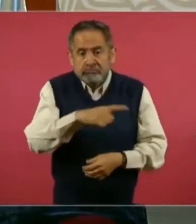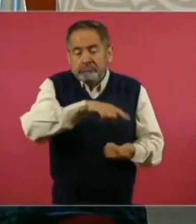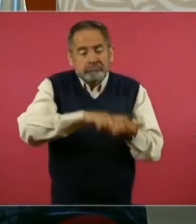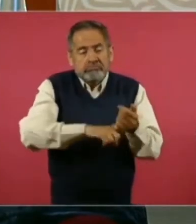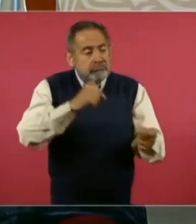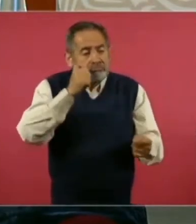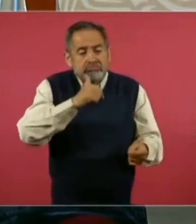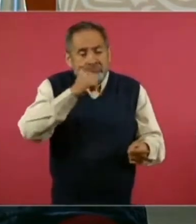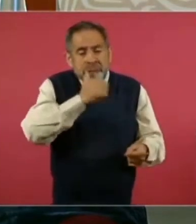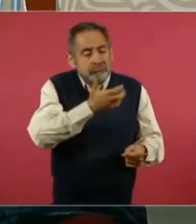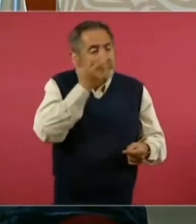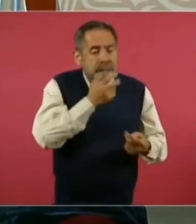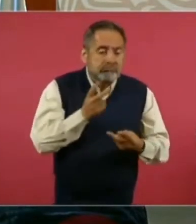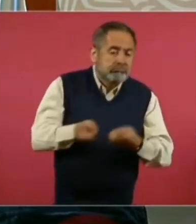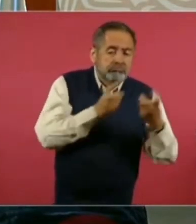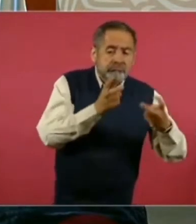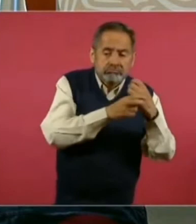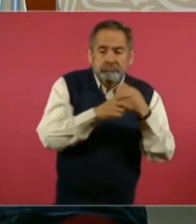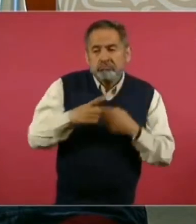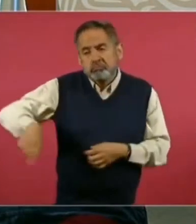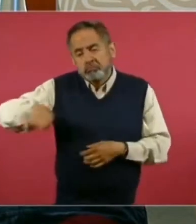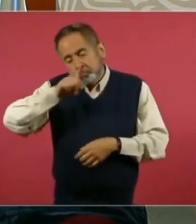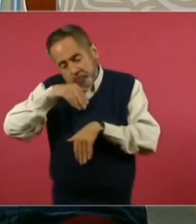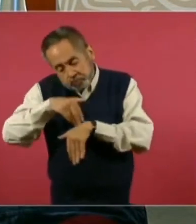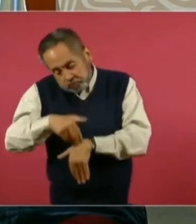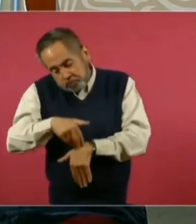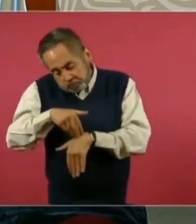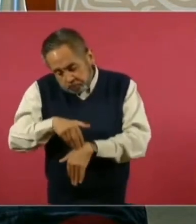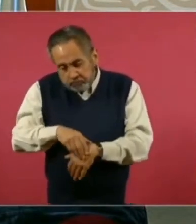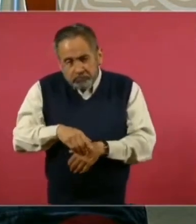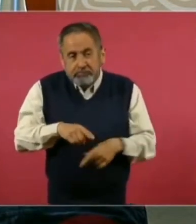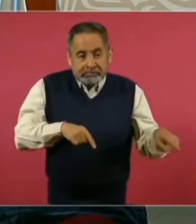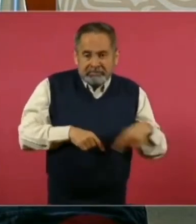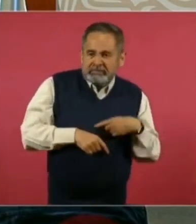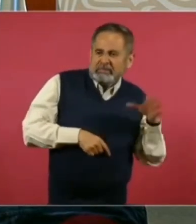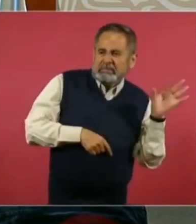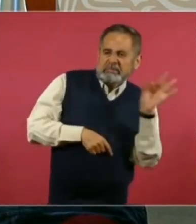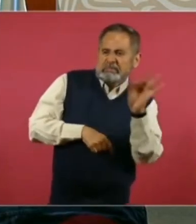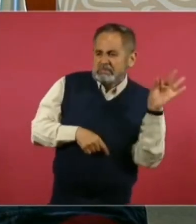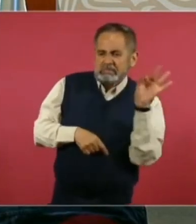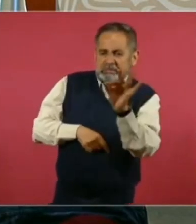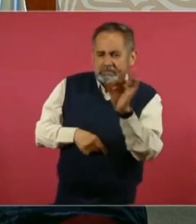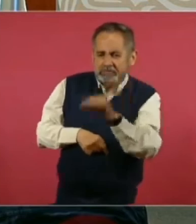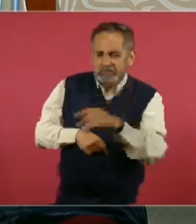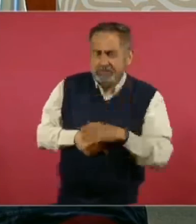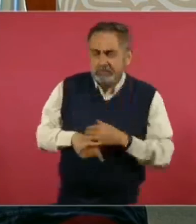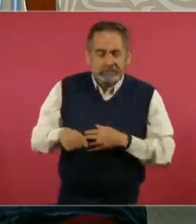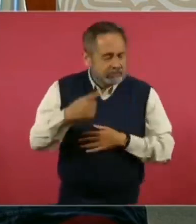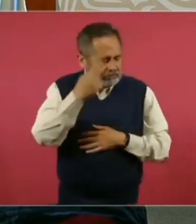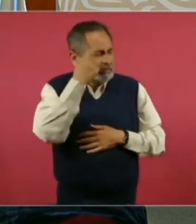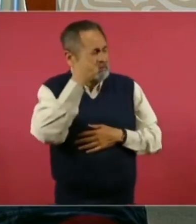acostumbrados, o ya nos habían metido en la cabeza de que el ratero, el ladrón,